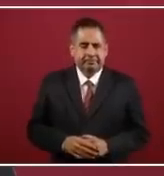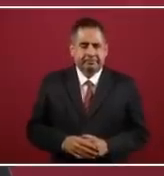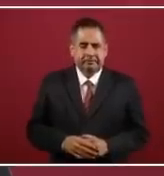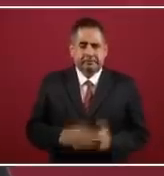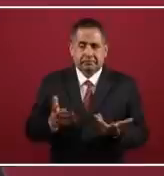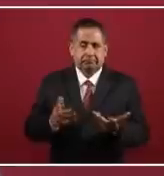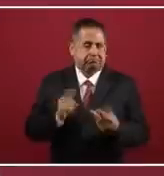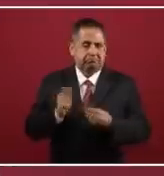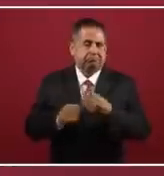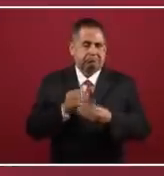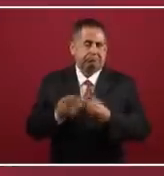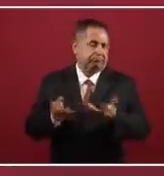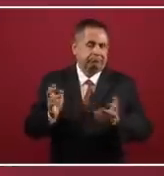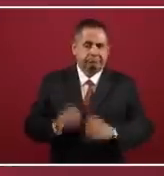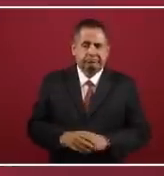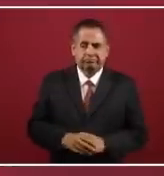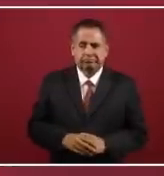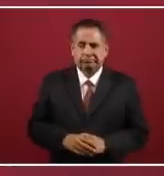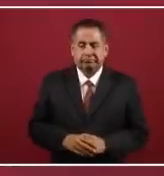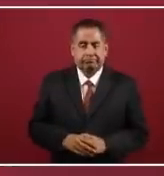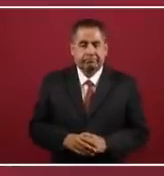nada más se